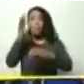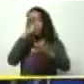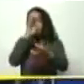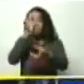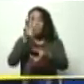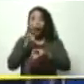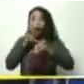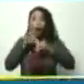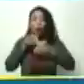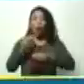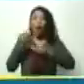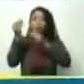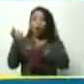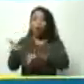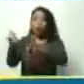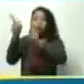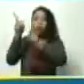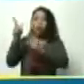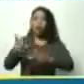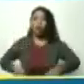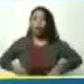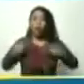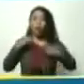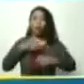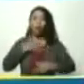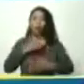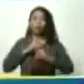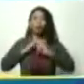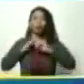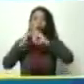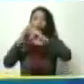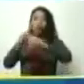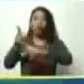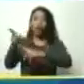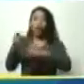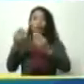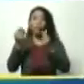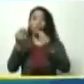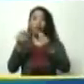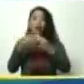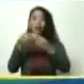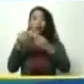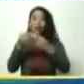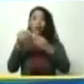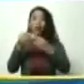vamos a darle las autorizaciones de vida para que puedan prestar en divisas